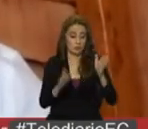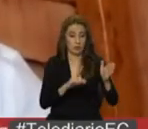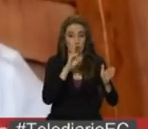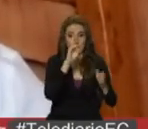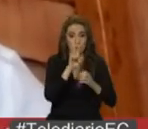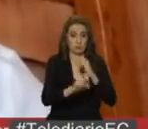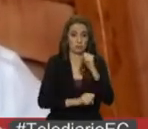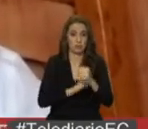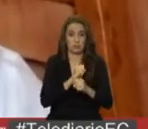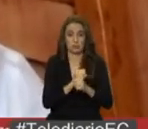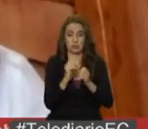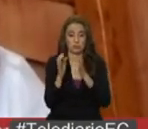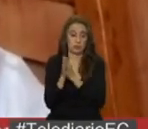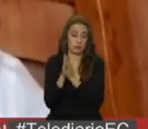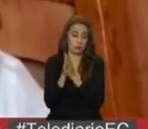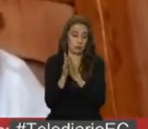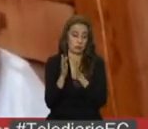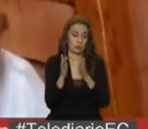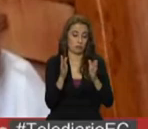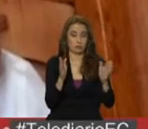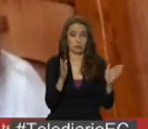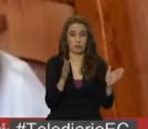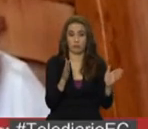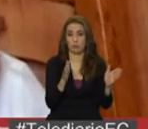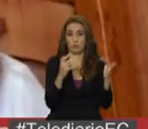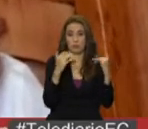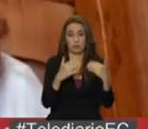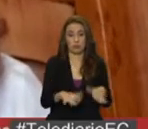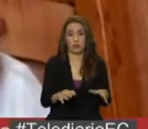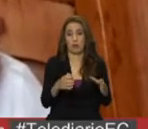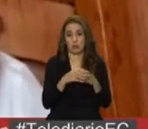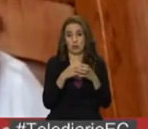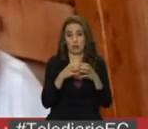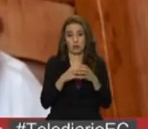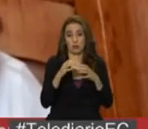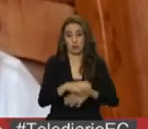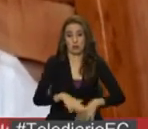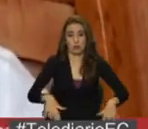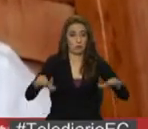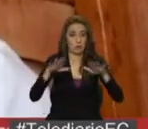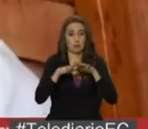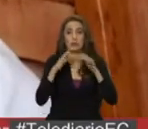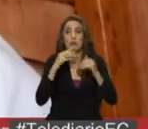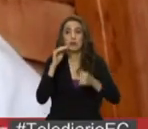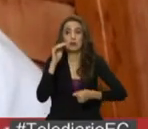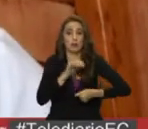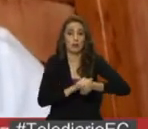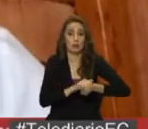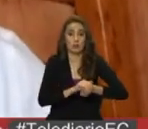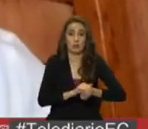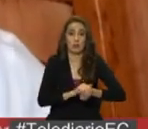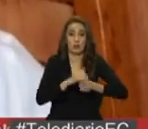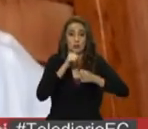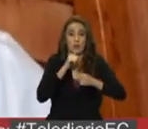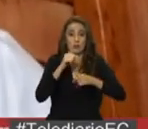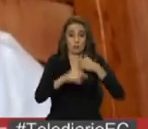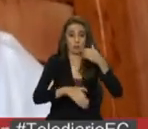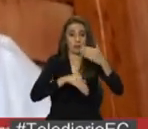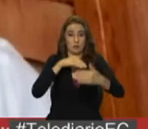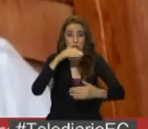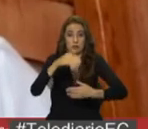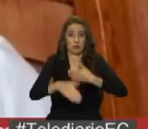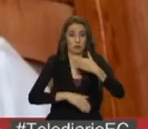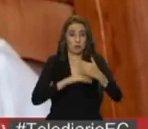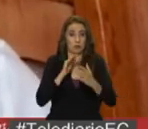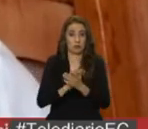secreto. Y el secreto es el que esconde la impunidad. El secreto es el que esconde, evita